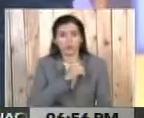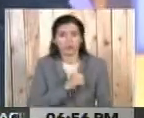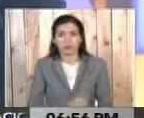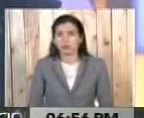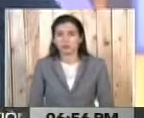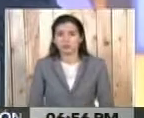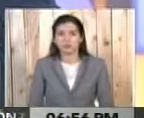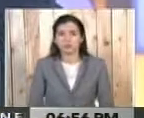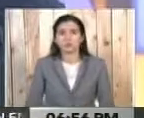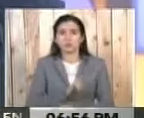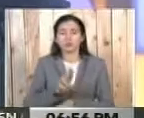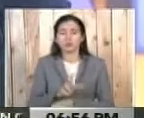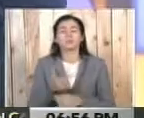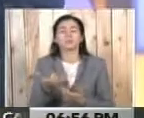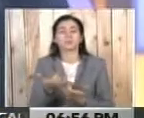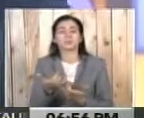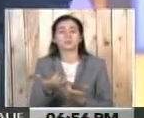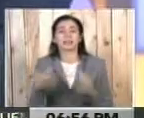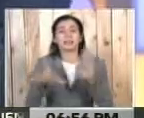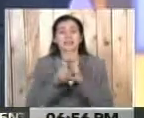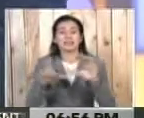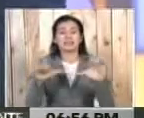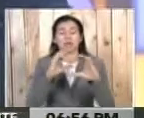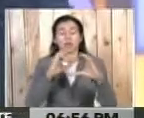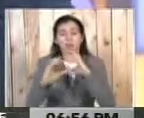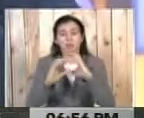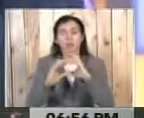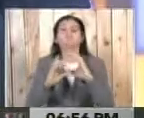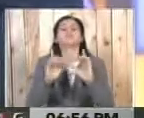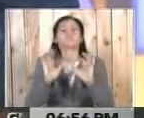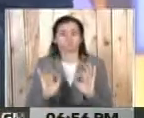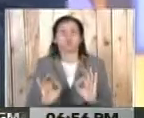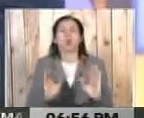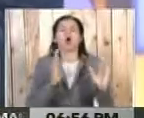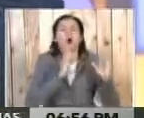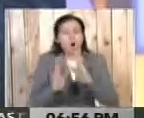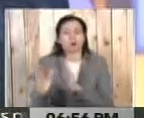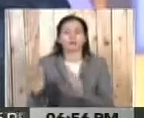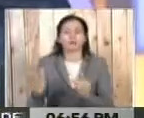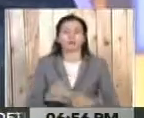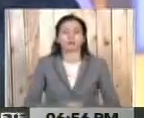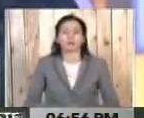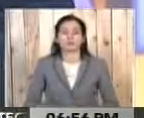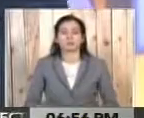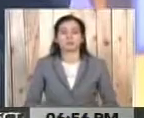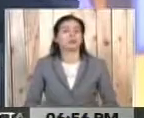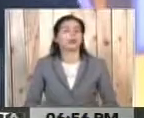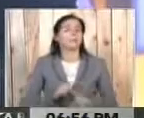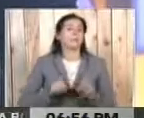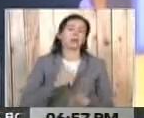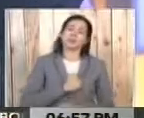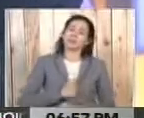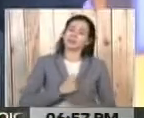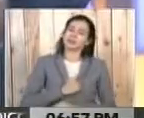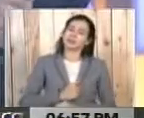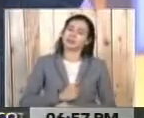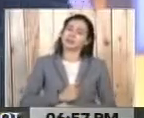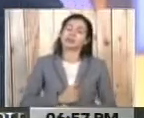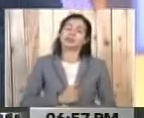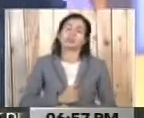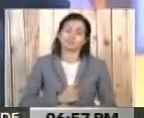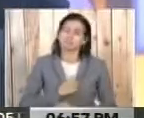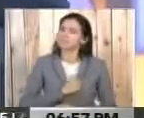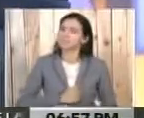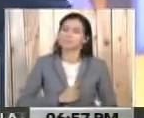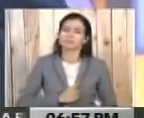en el espectro. La ley de telecomunicaciones puso un primer punto de orden. Y lamentablemente esa situación también, y tenemos que ser autocríticos ahí,